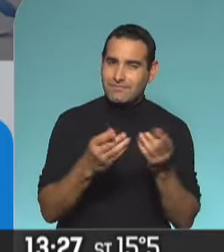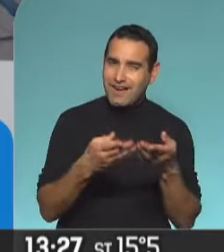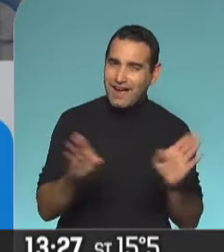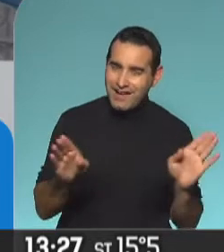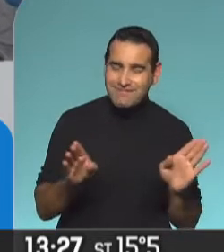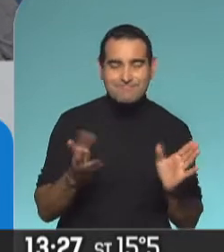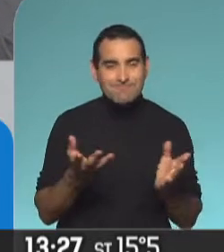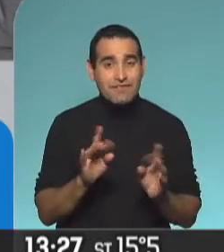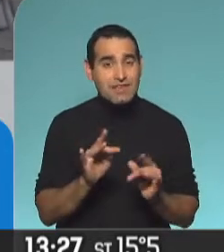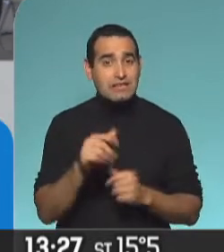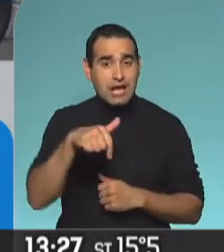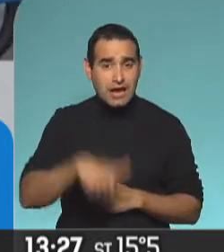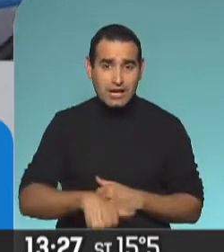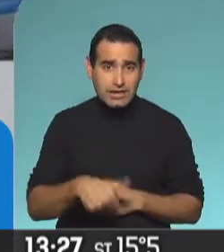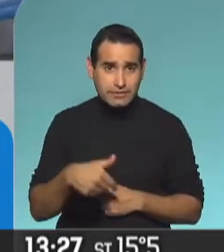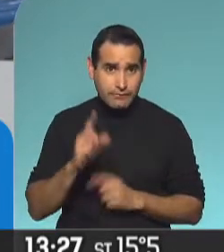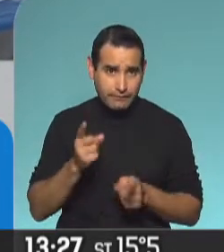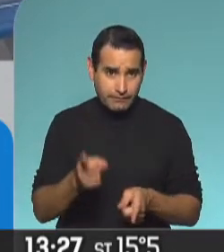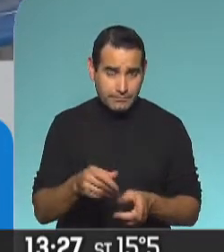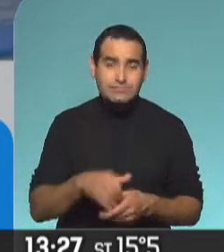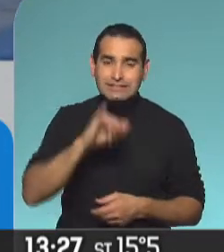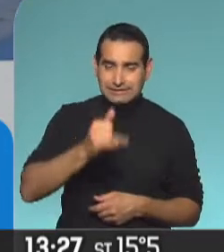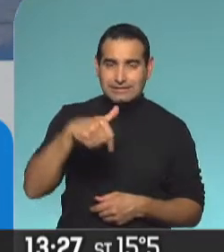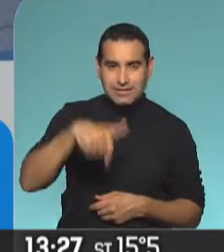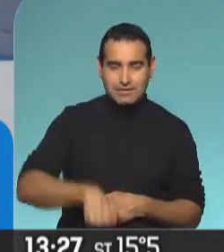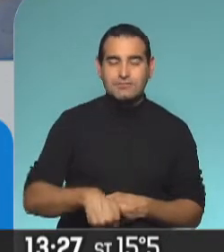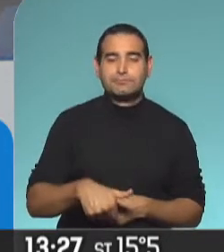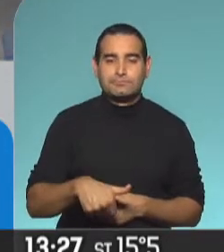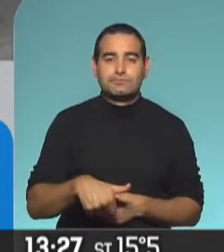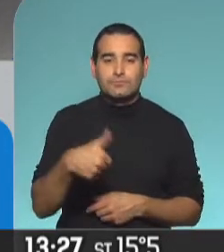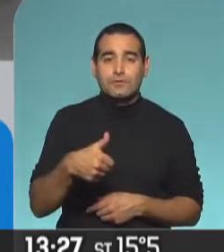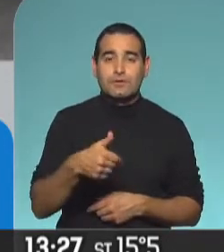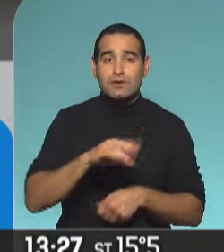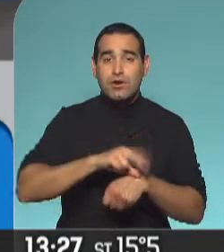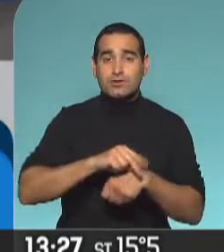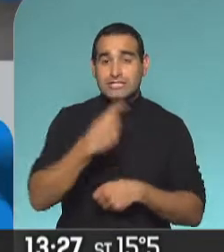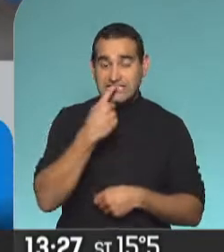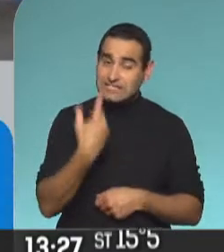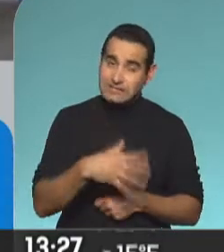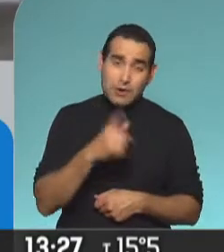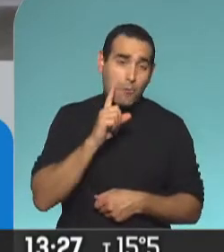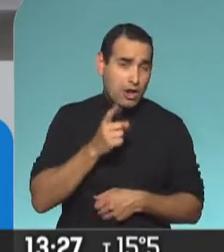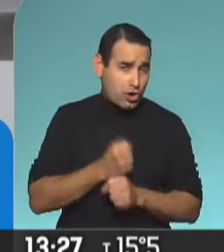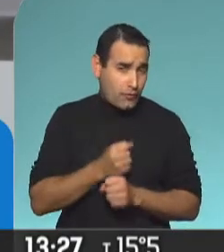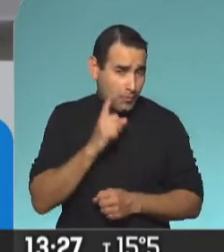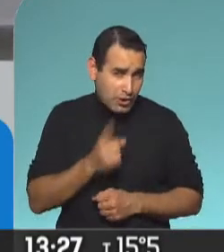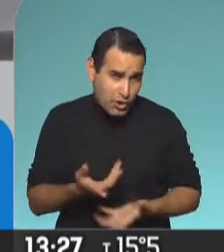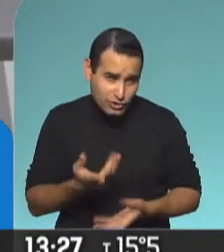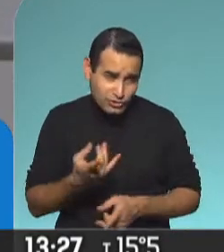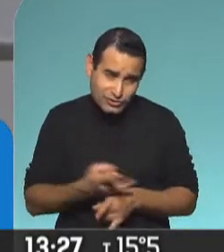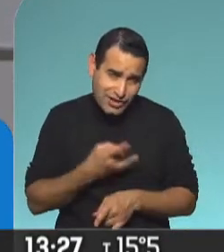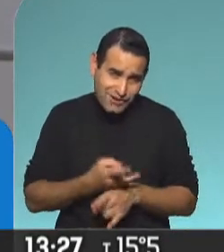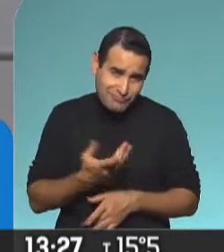consultorios. Bueno, ¿aquí se atendió todo el tiempo? Sí, bueno, la odontología es una profesión de alto riesgo desde siempre, desde